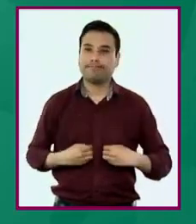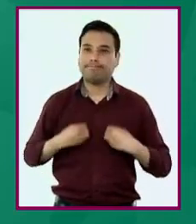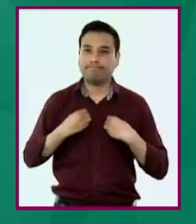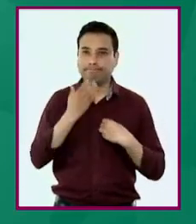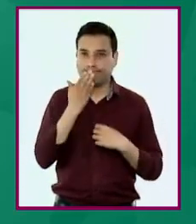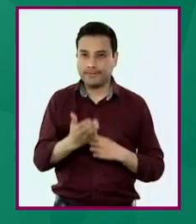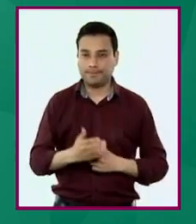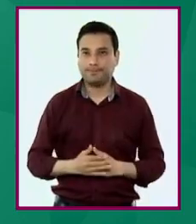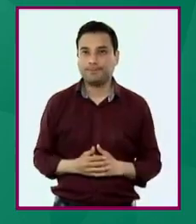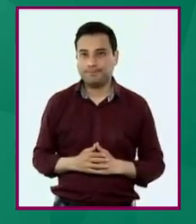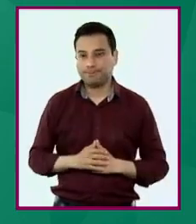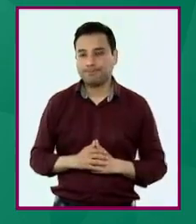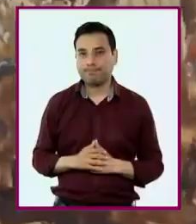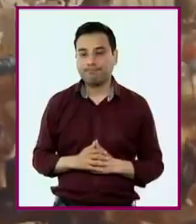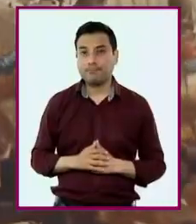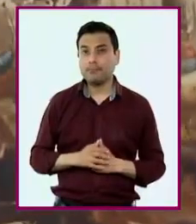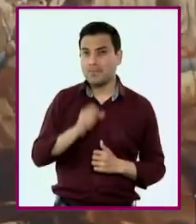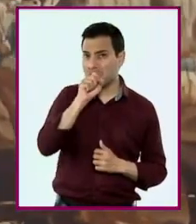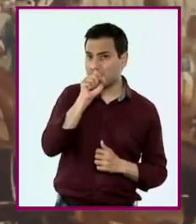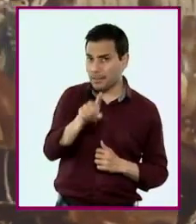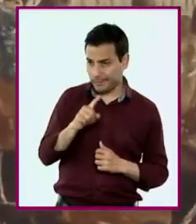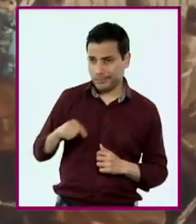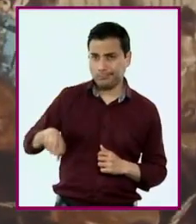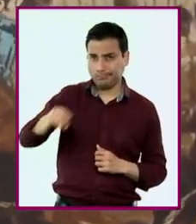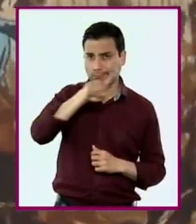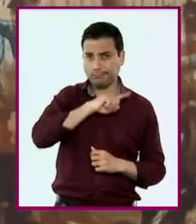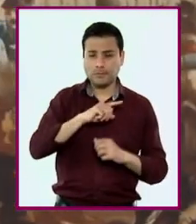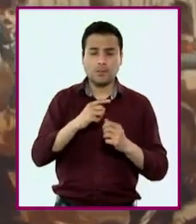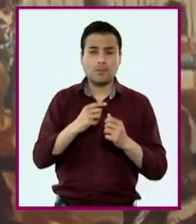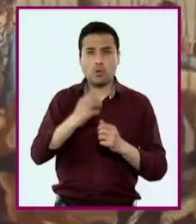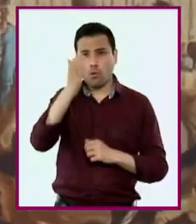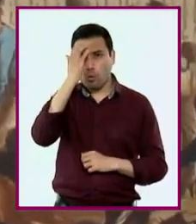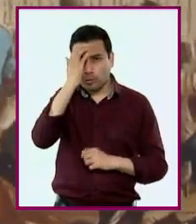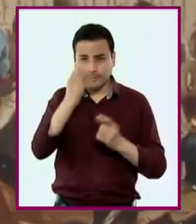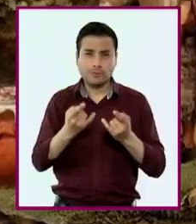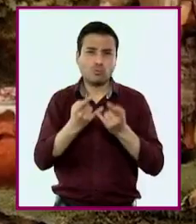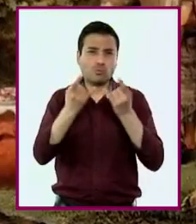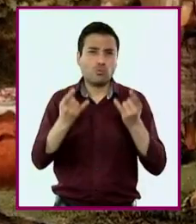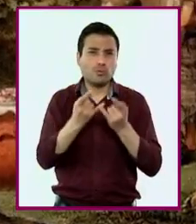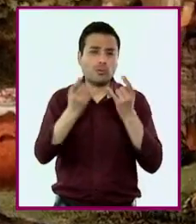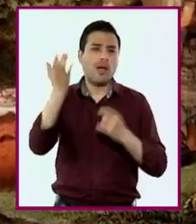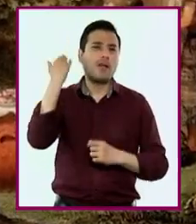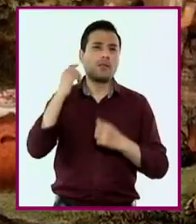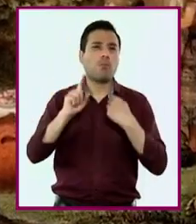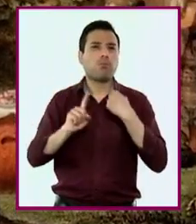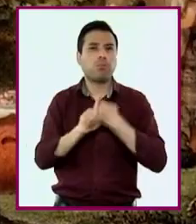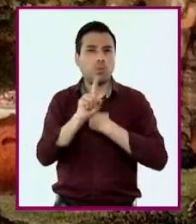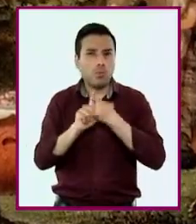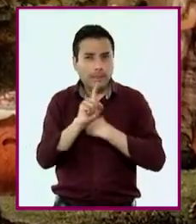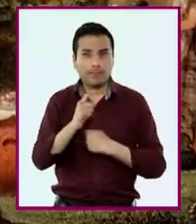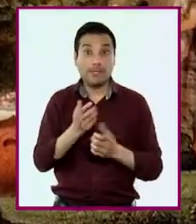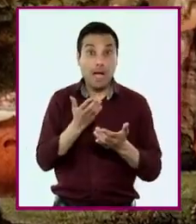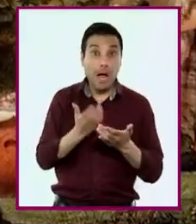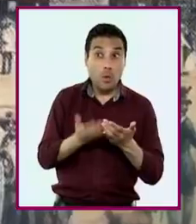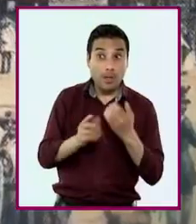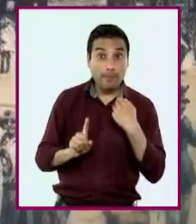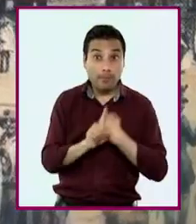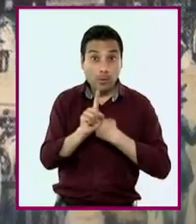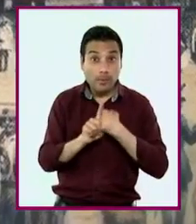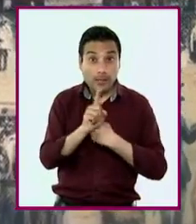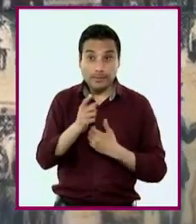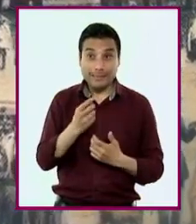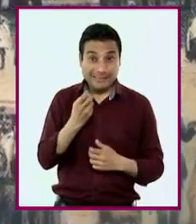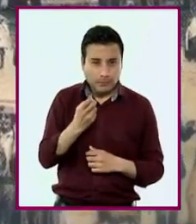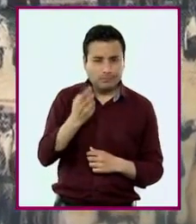de toda la población. Analizarán conflictos del pasado y del presente para identificar la importancia